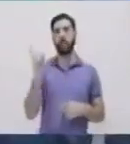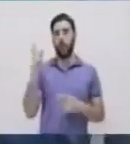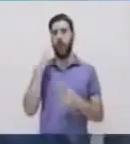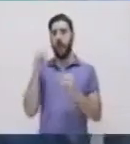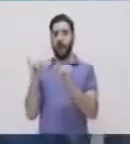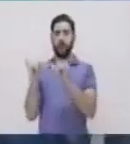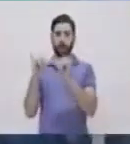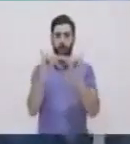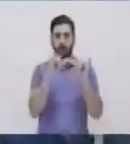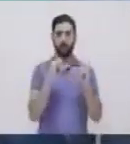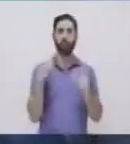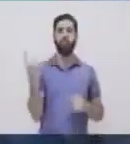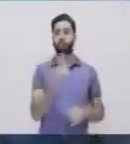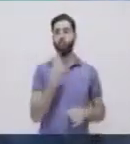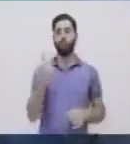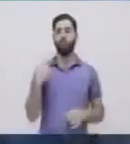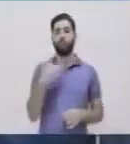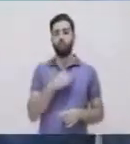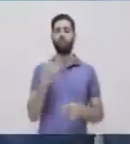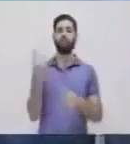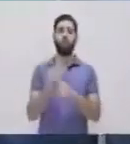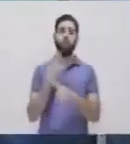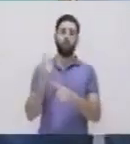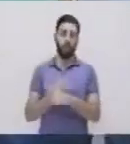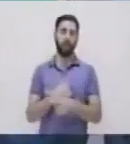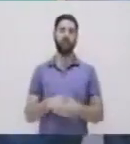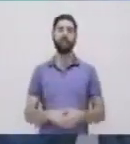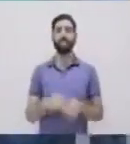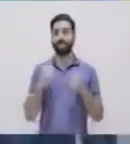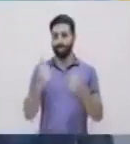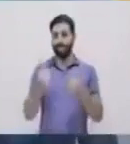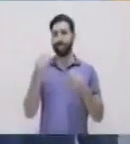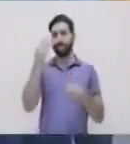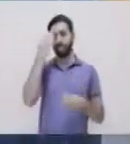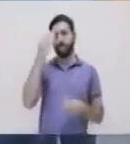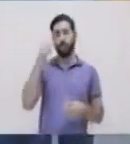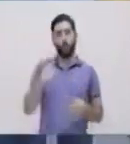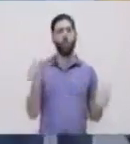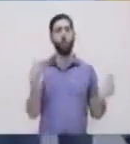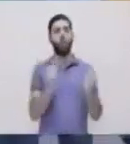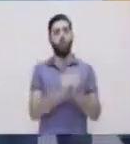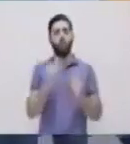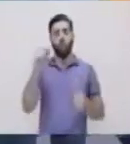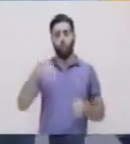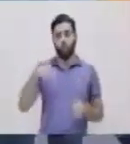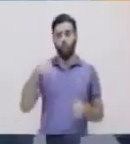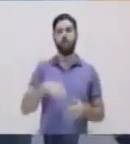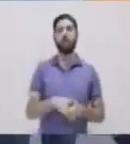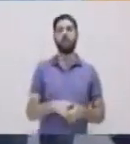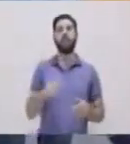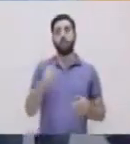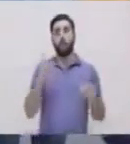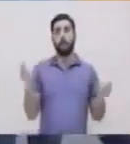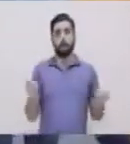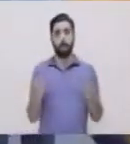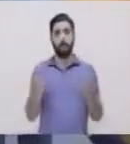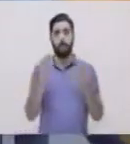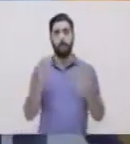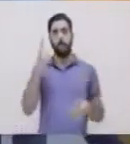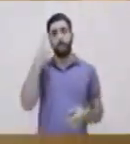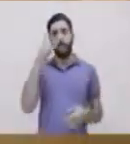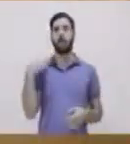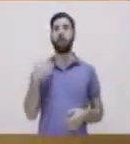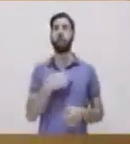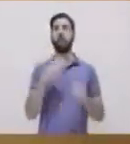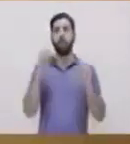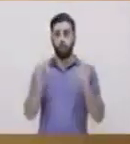la medida que queramos utilizar. Muchas gracias, profe, nuevamente por habernos acompañado el día de hoy. Los motivamos a todos